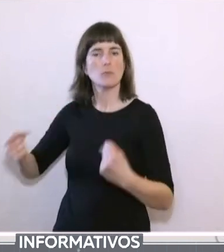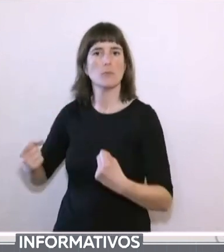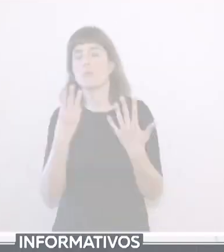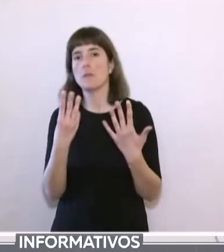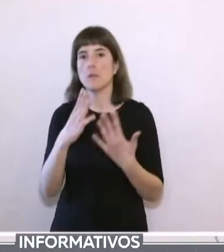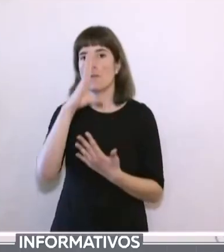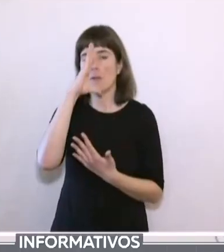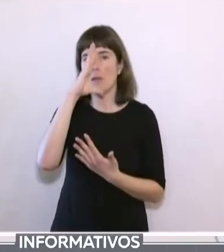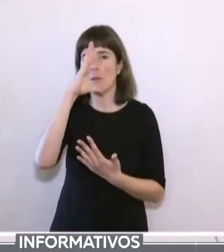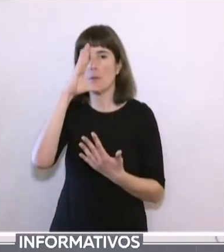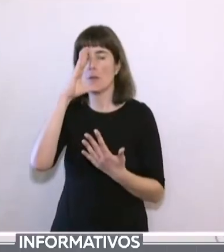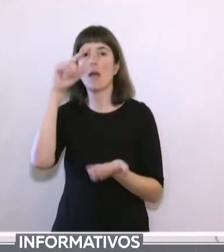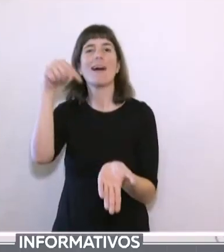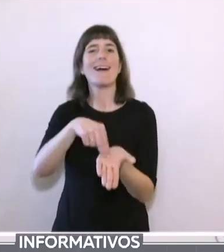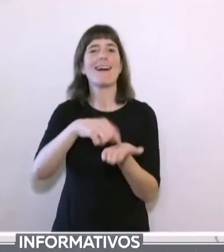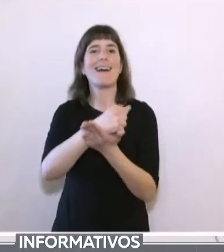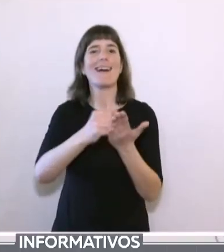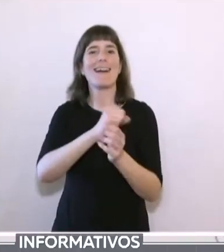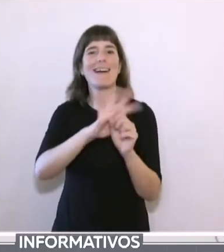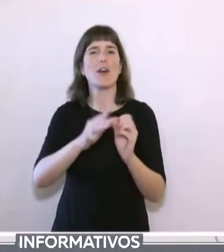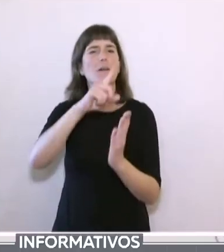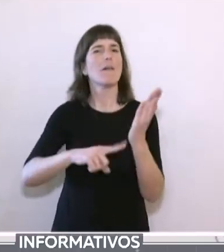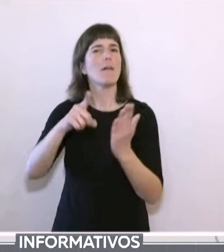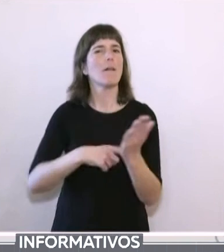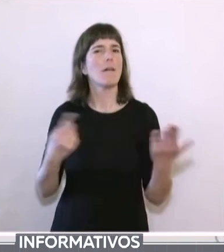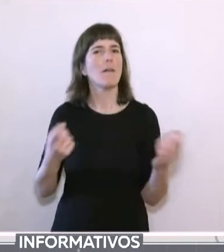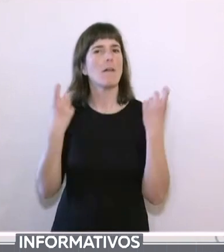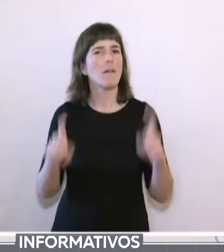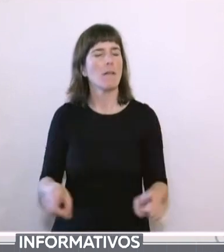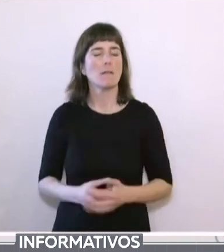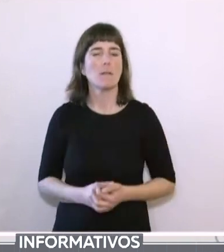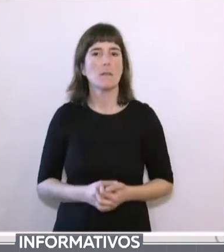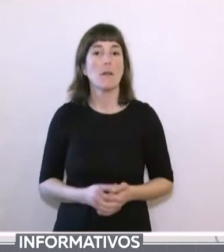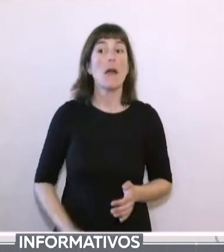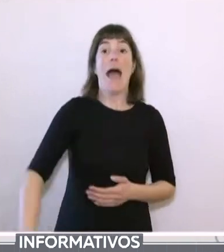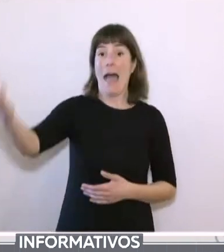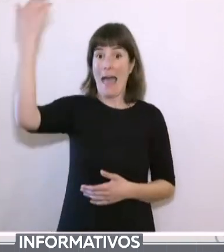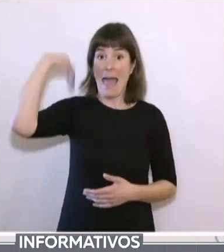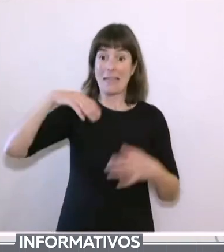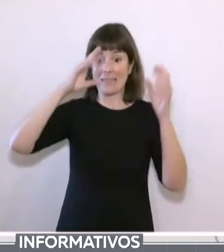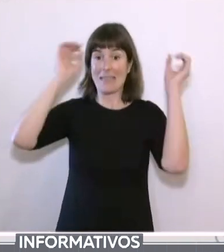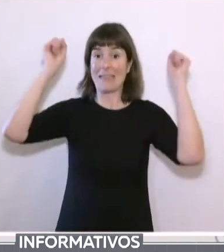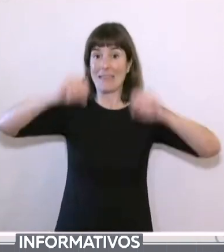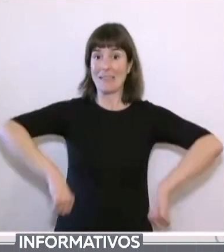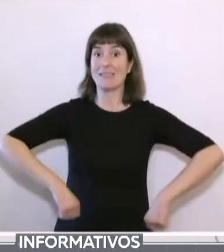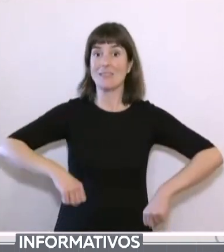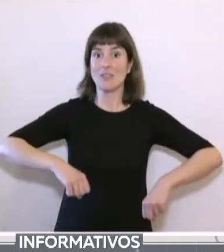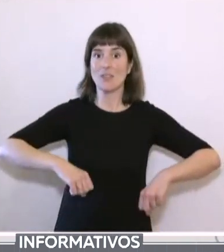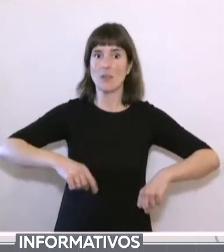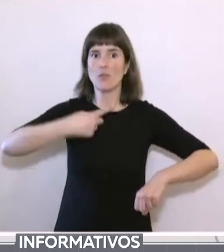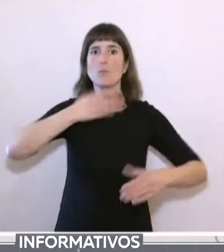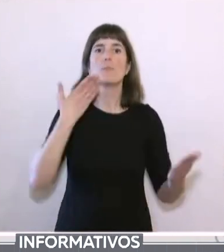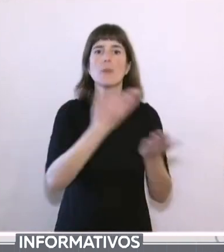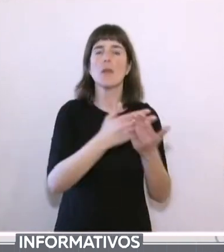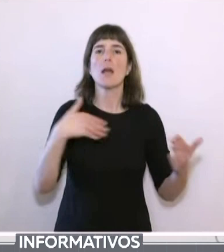restricciones una autorización en función de la situación en la que nos encontrábamos en ese momento y se pidió efectivamente hasta el final de febrero pero que